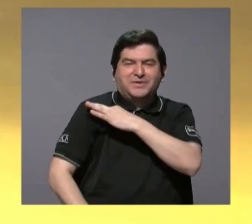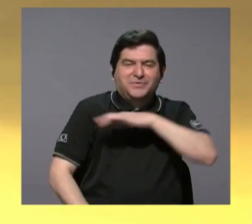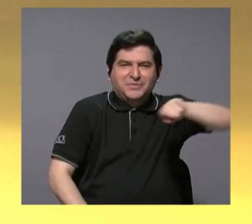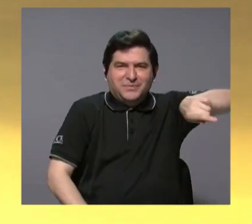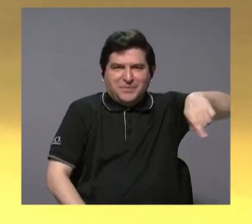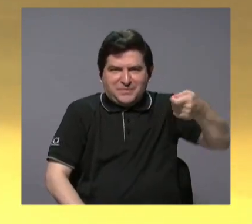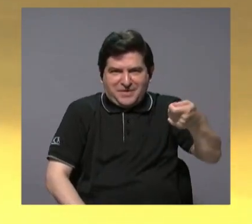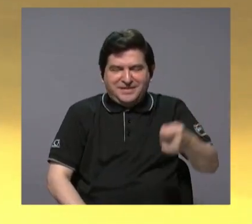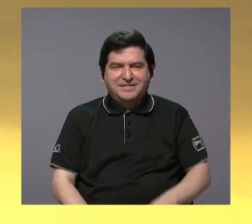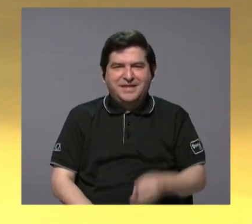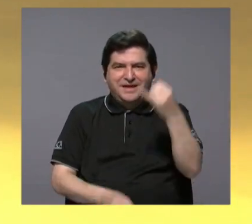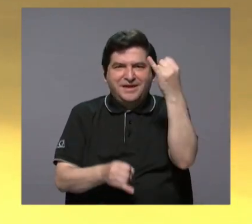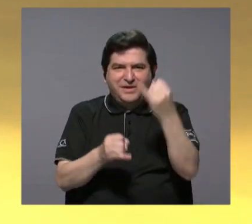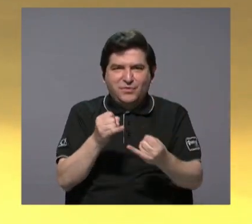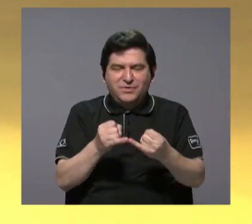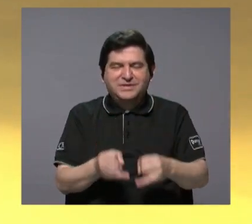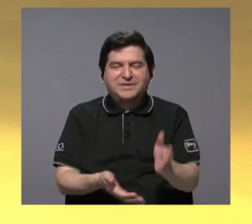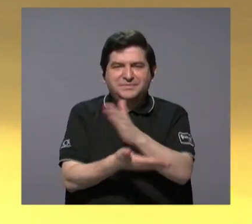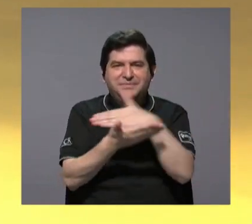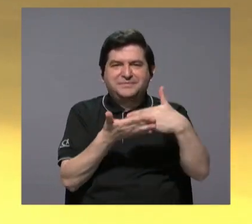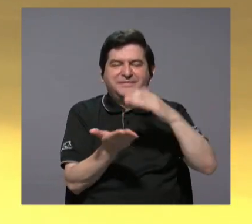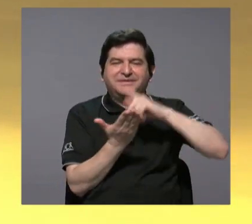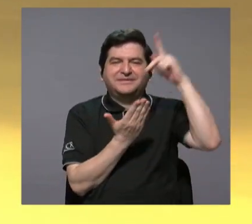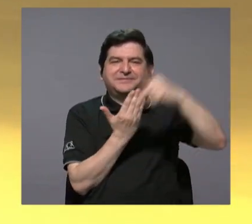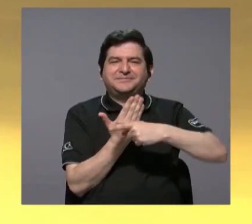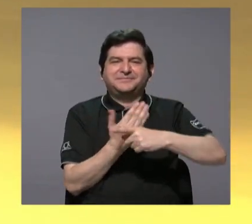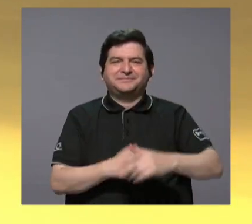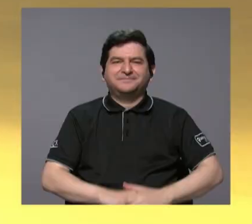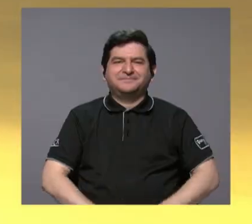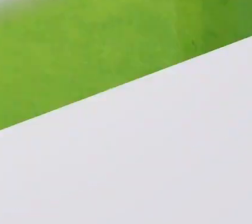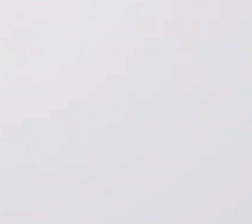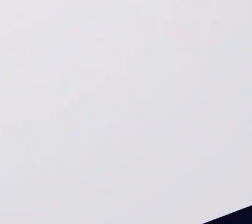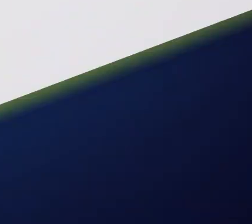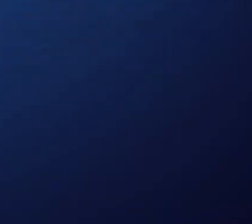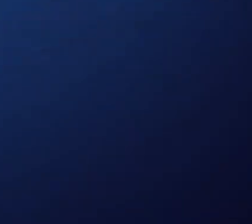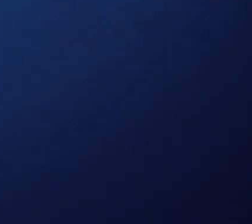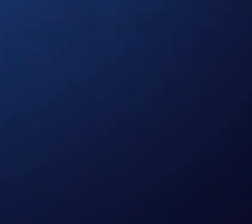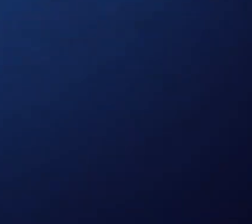hacerlo para el tercero y último segmento.